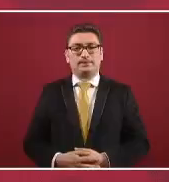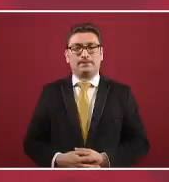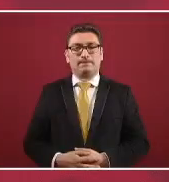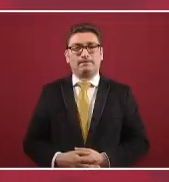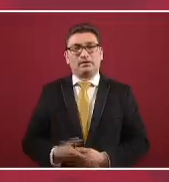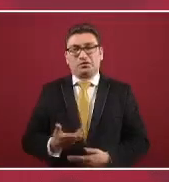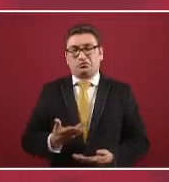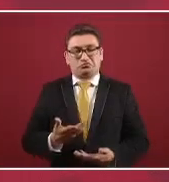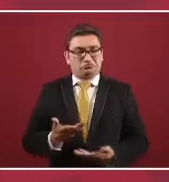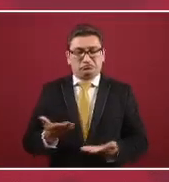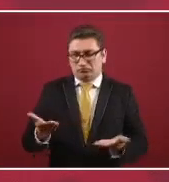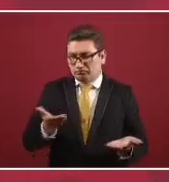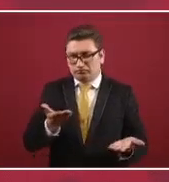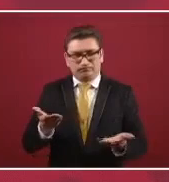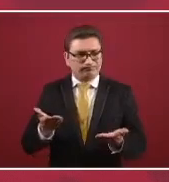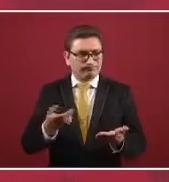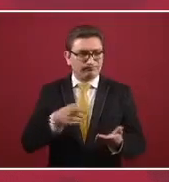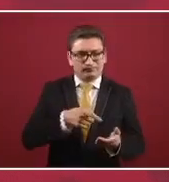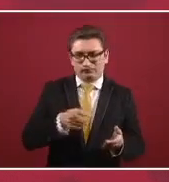una salida, un acuerdo.